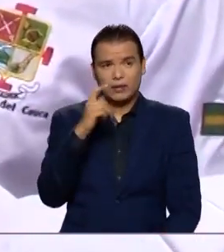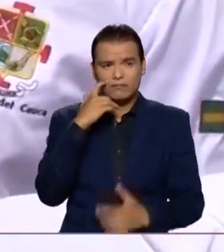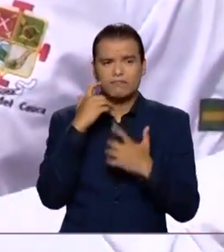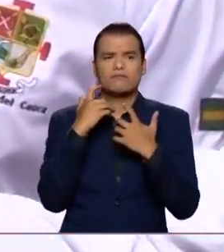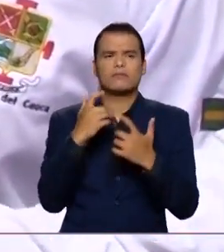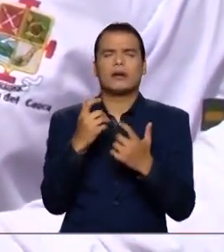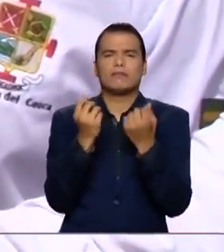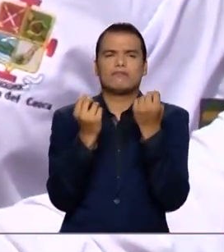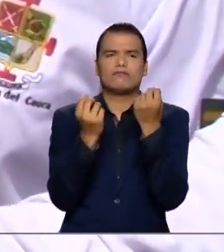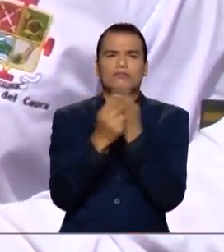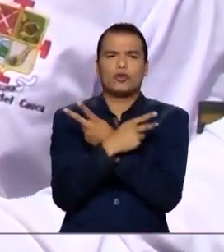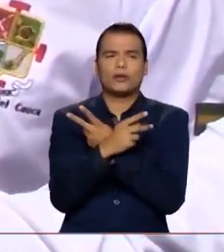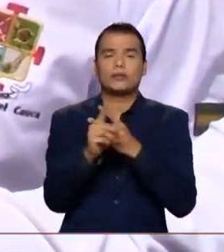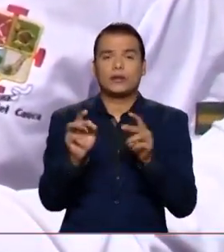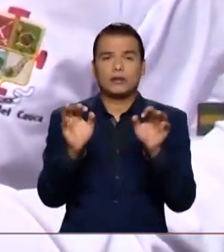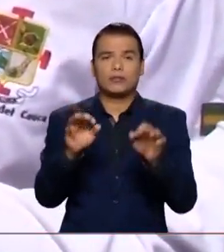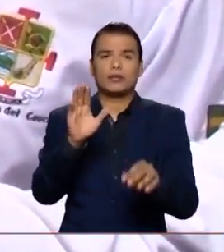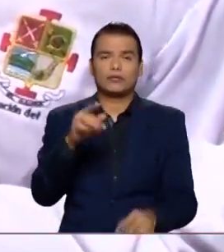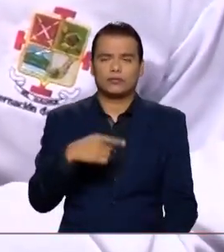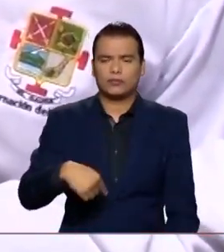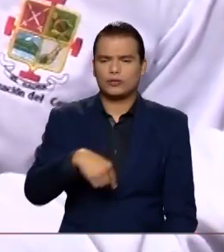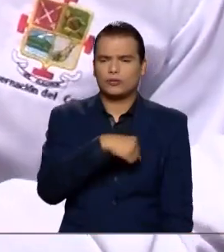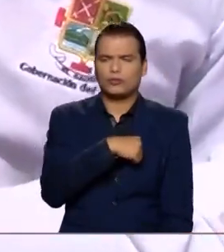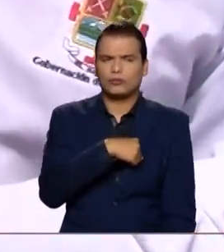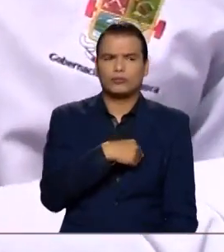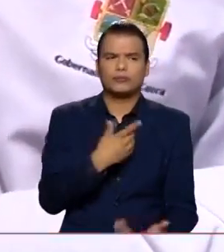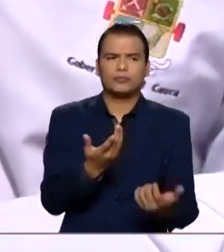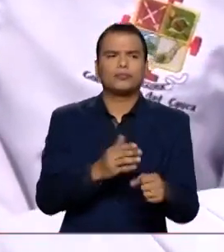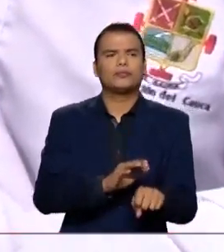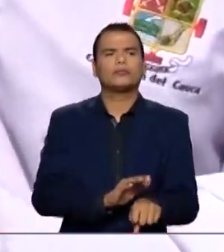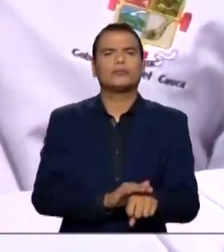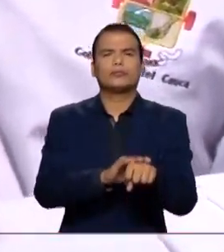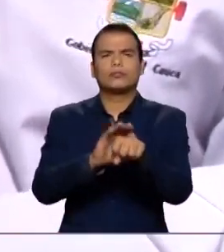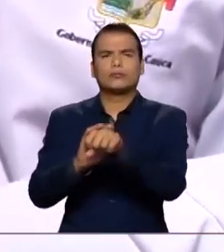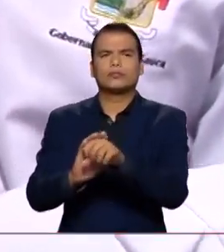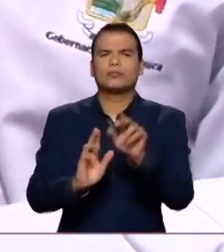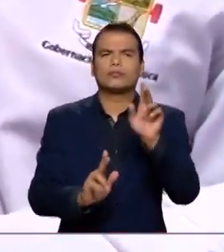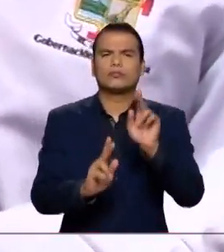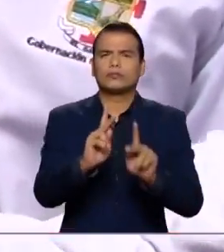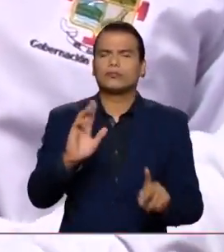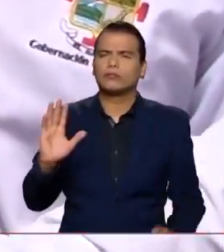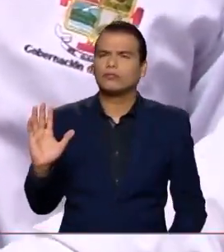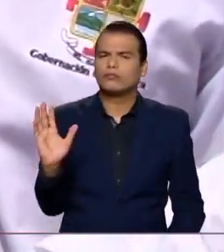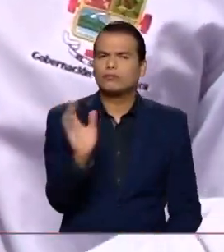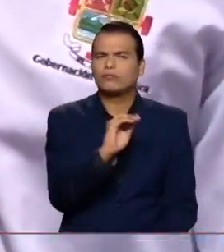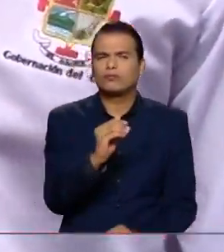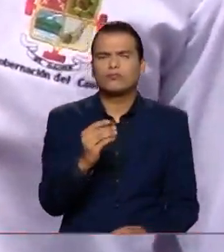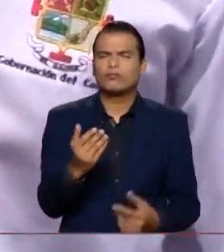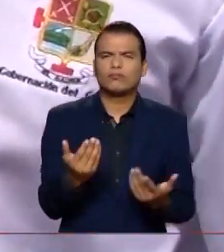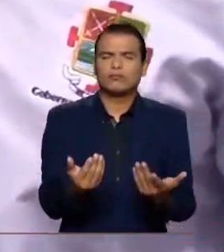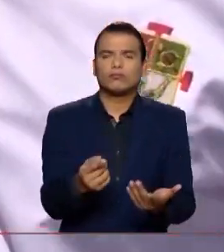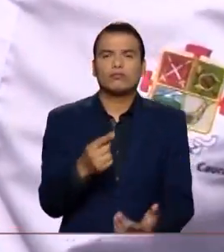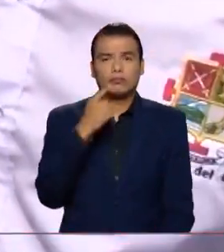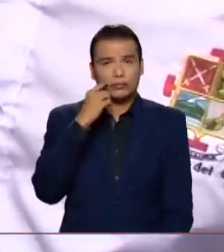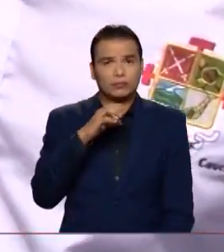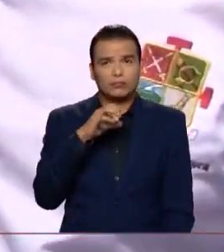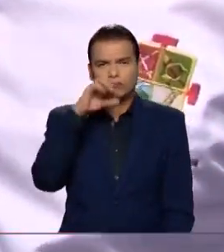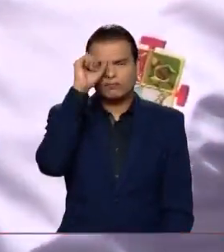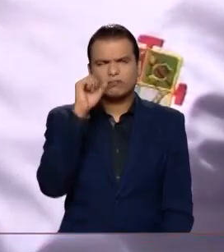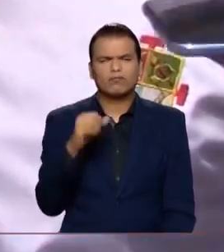desconocer, y es precisamente por eso que llamamos al pueblo a convocarse para que no seamos indiferentes ante lo que